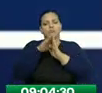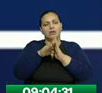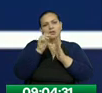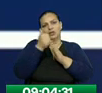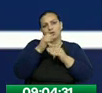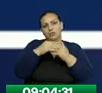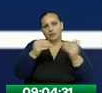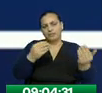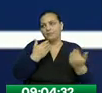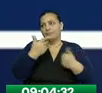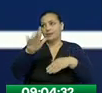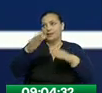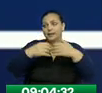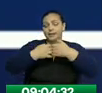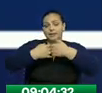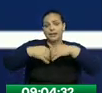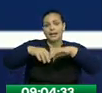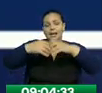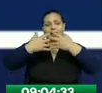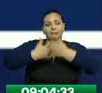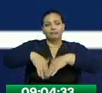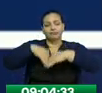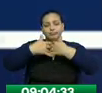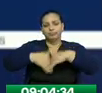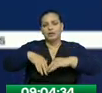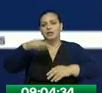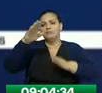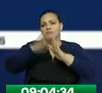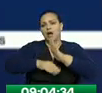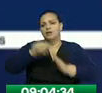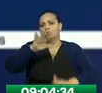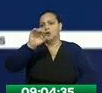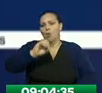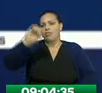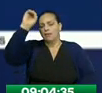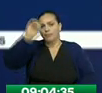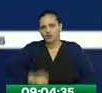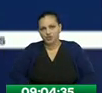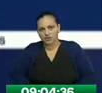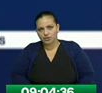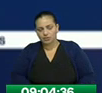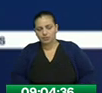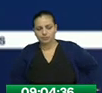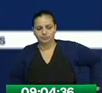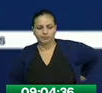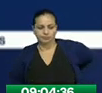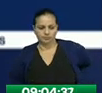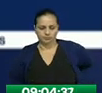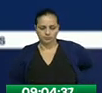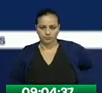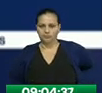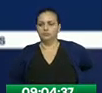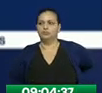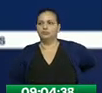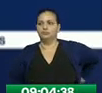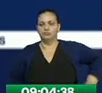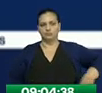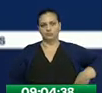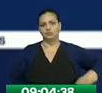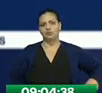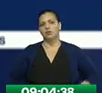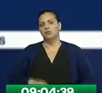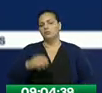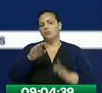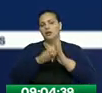sector industrial y comercial se reducirá en un 50% el valor actual al registrar una demanda inferior al 60%